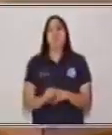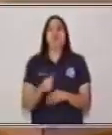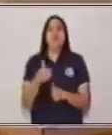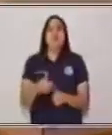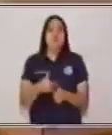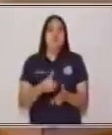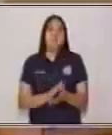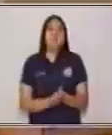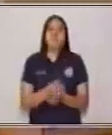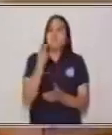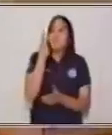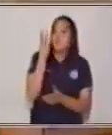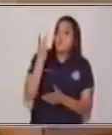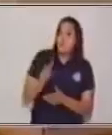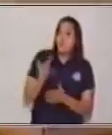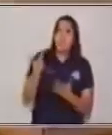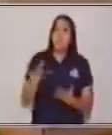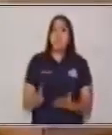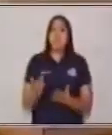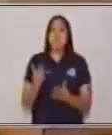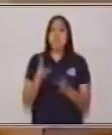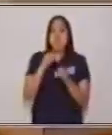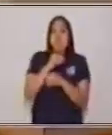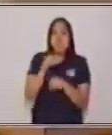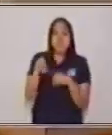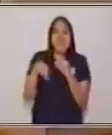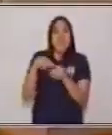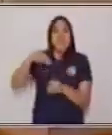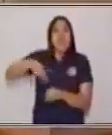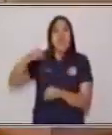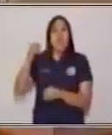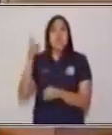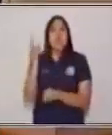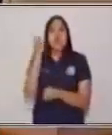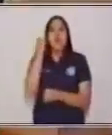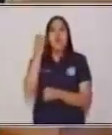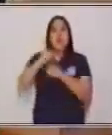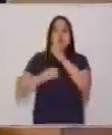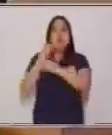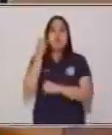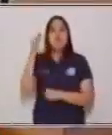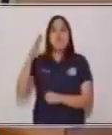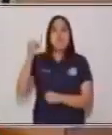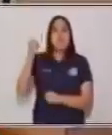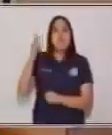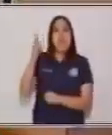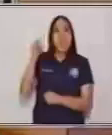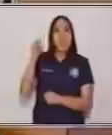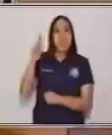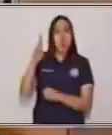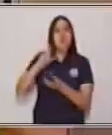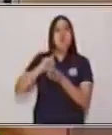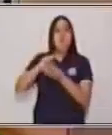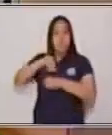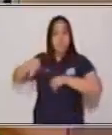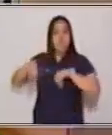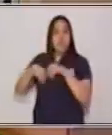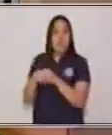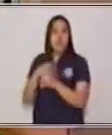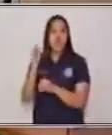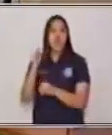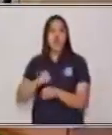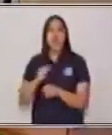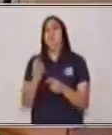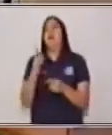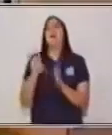entonces verifiquemos el objeto directo y el día de hoy les tengo una fórmula. La fórmula se va a comprender de lo siguiente.